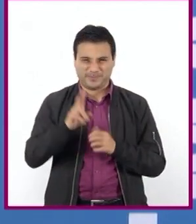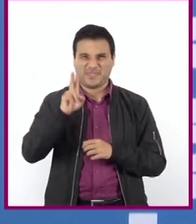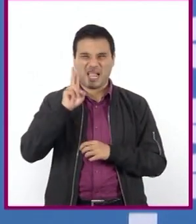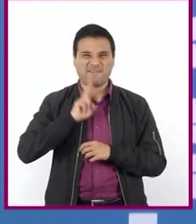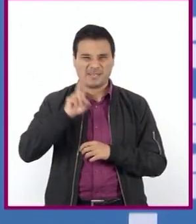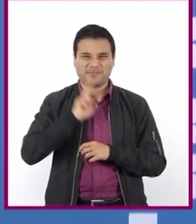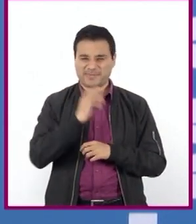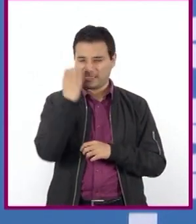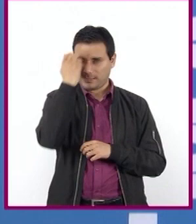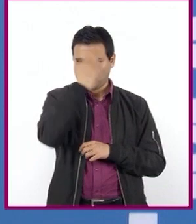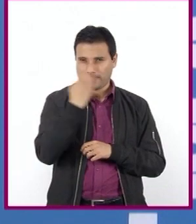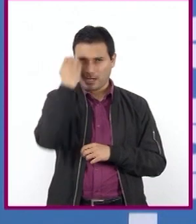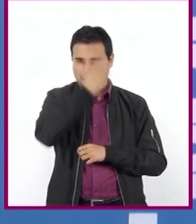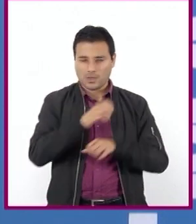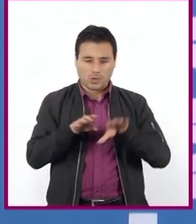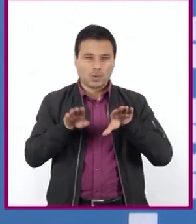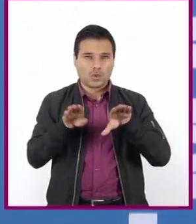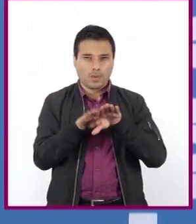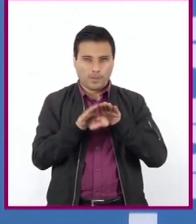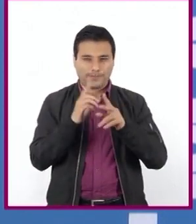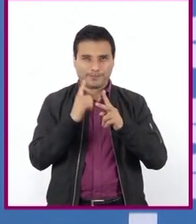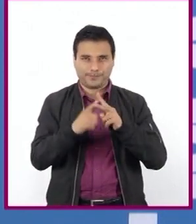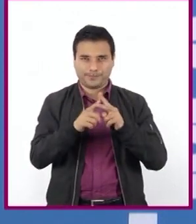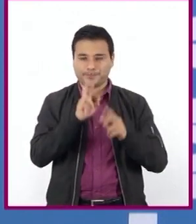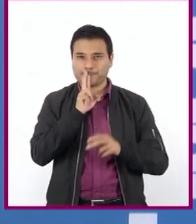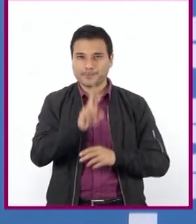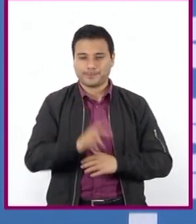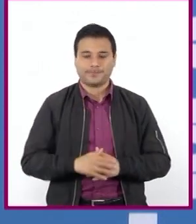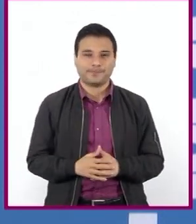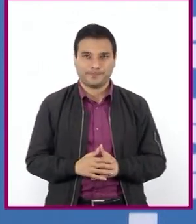el procedimiento para responder la pregunta planteada.